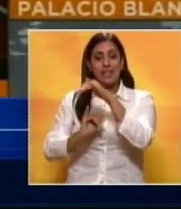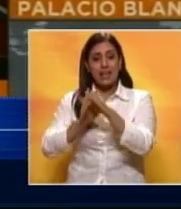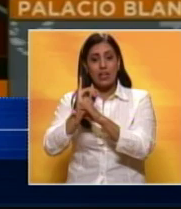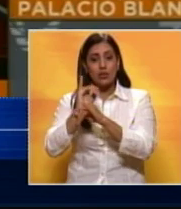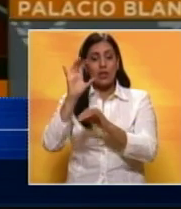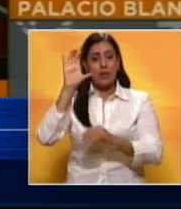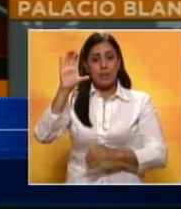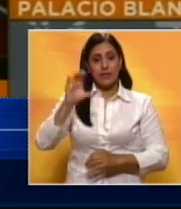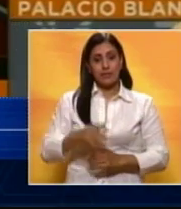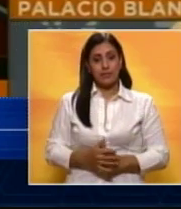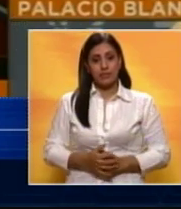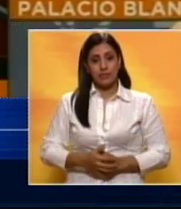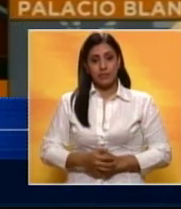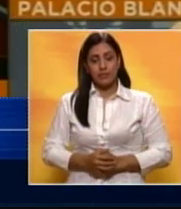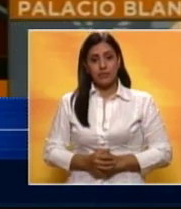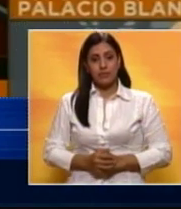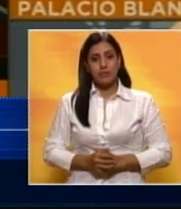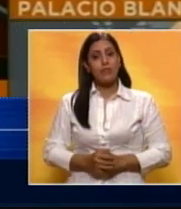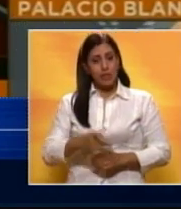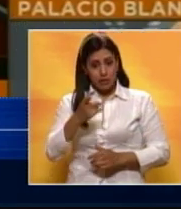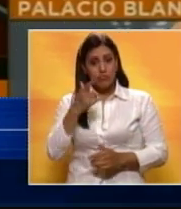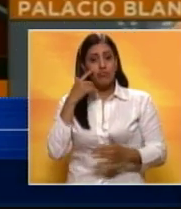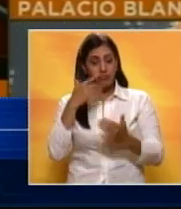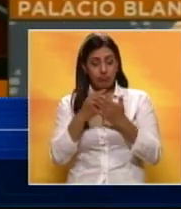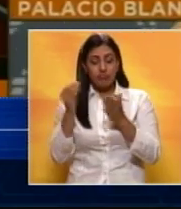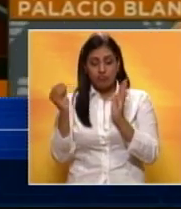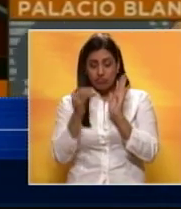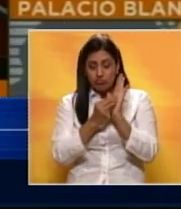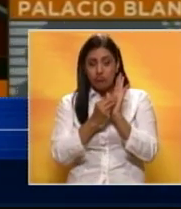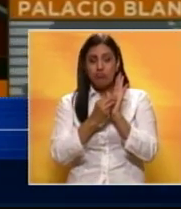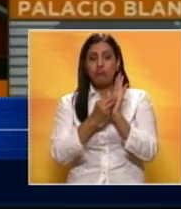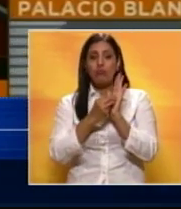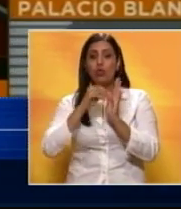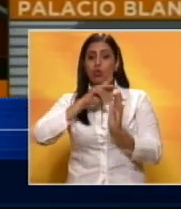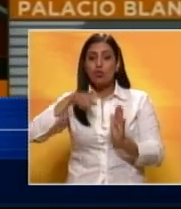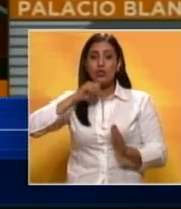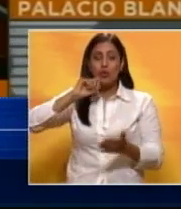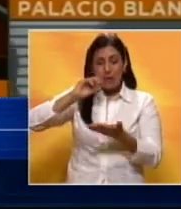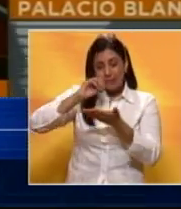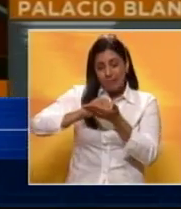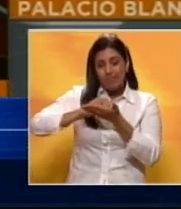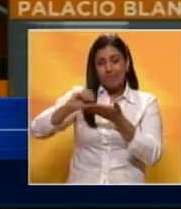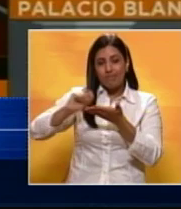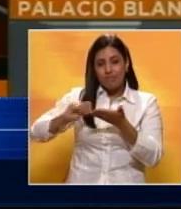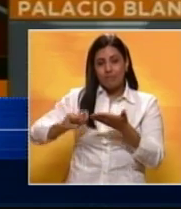de la patria. Y eso quedará registrado en nuestra historia.